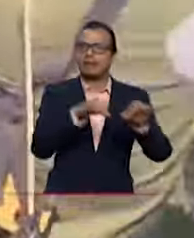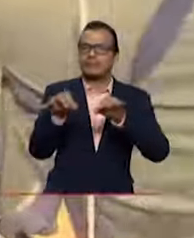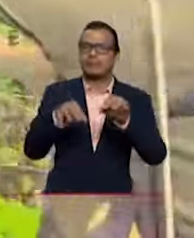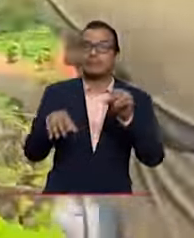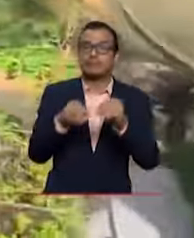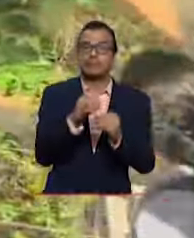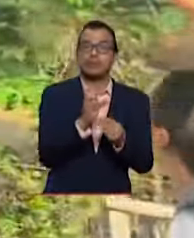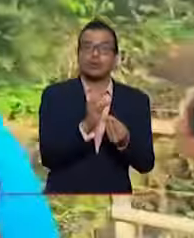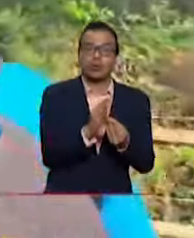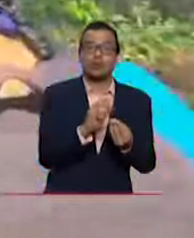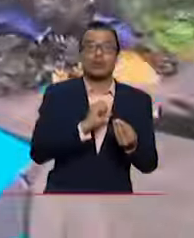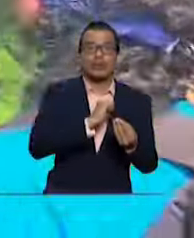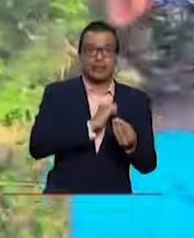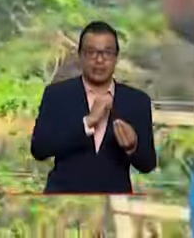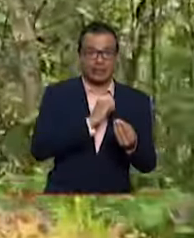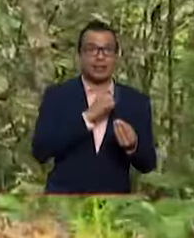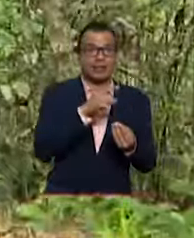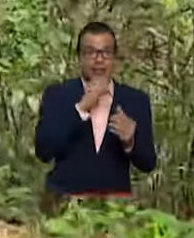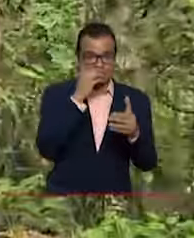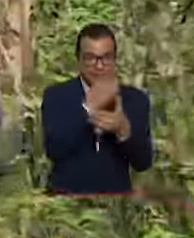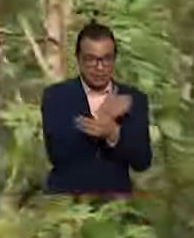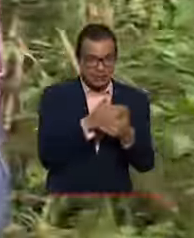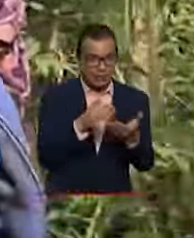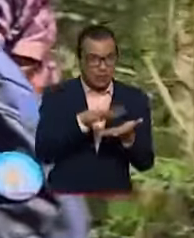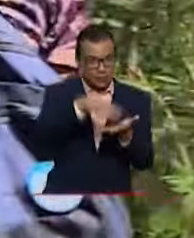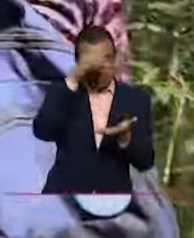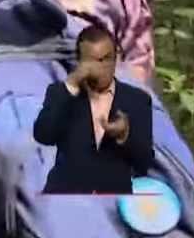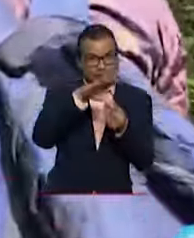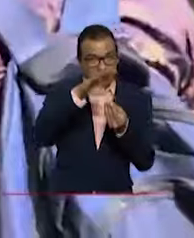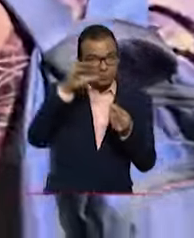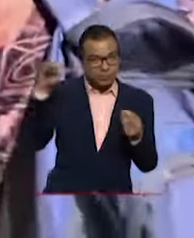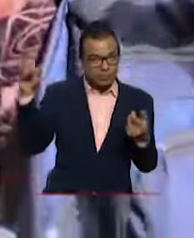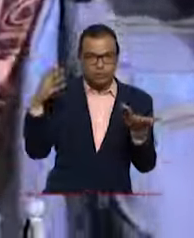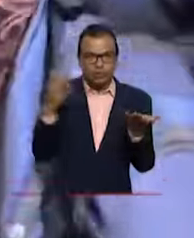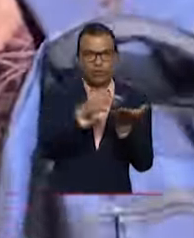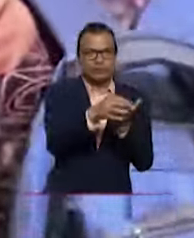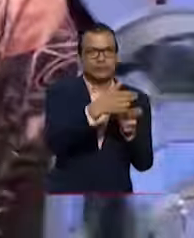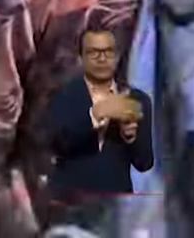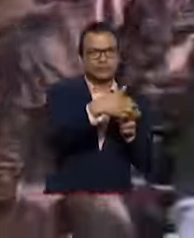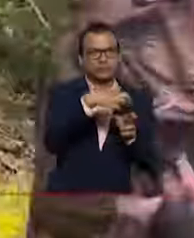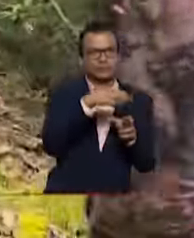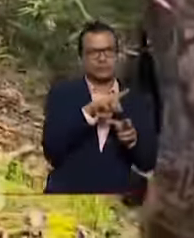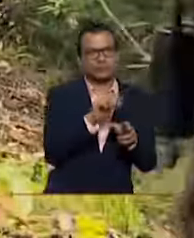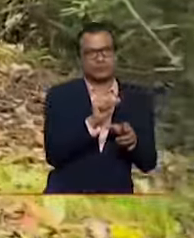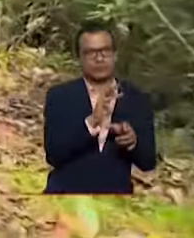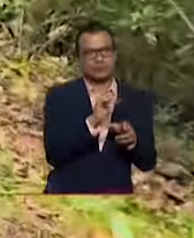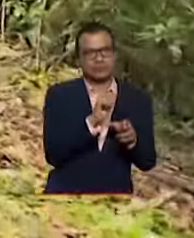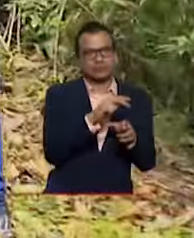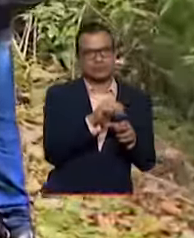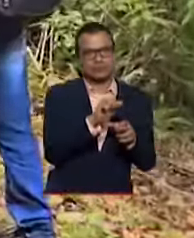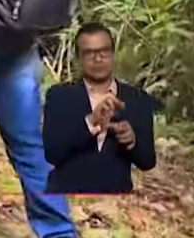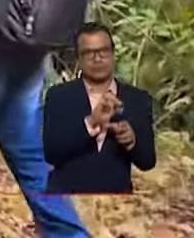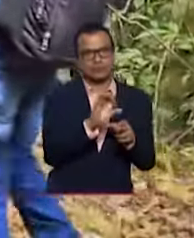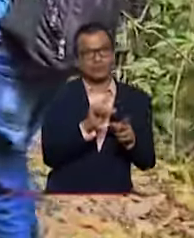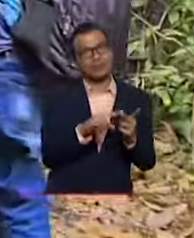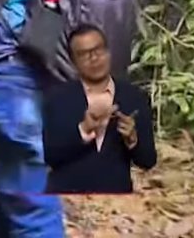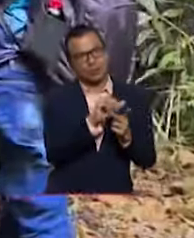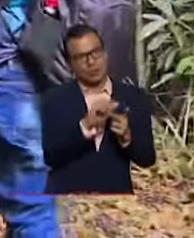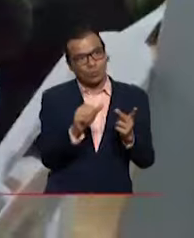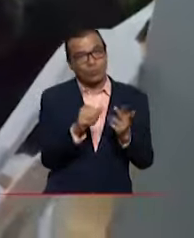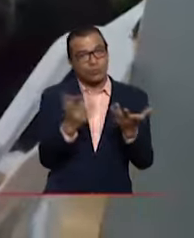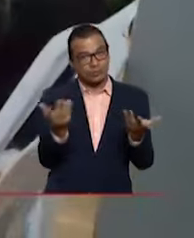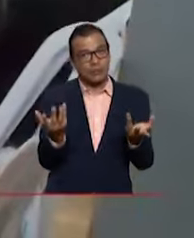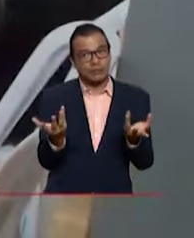avistamiento, Cardenalitos y Barranqueritos, en la zona de Platanares y en la zona de La Pérez, es muy importante porque vamos generando una capacidad